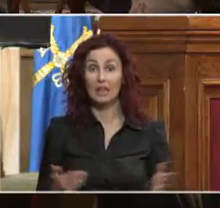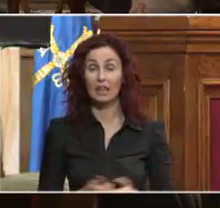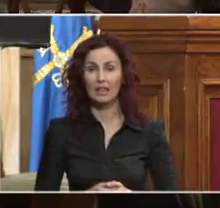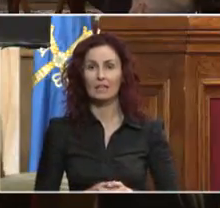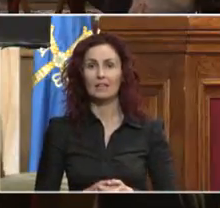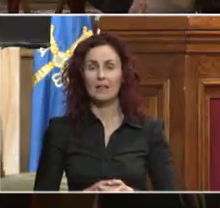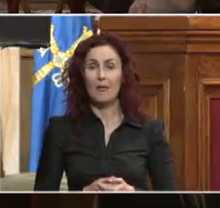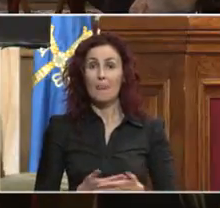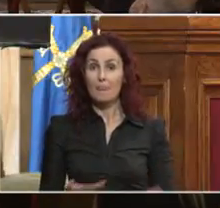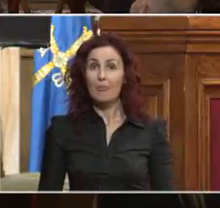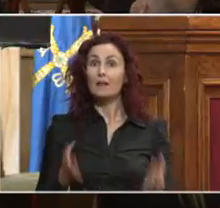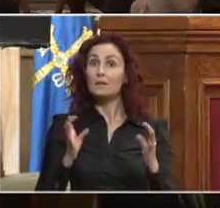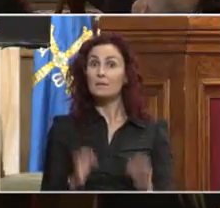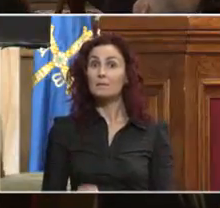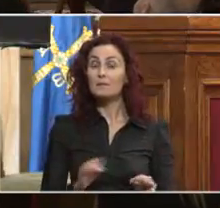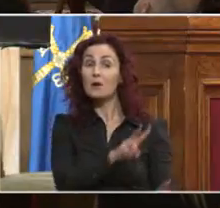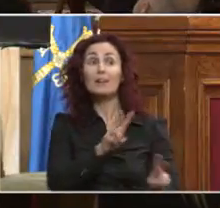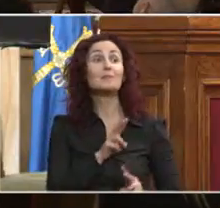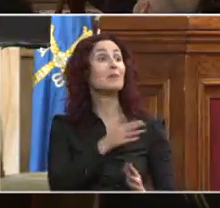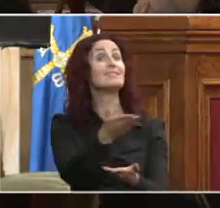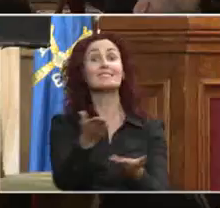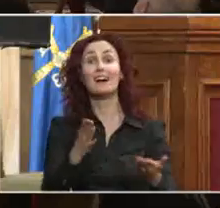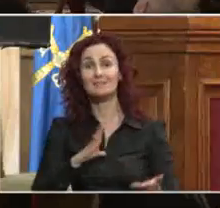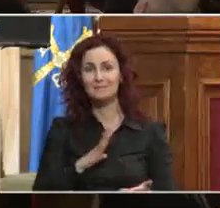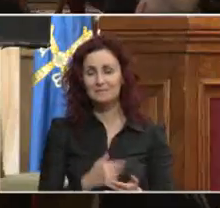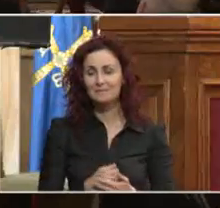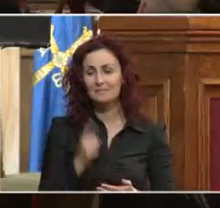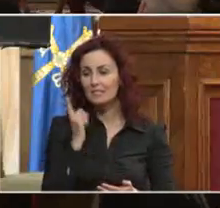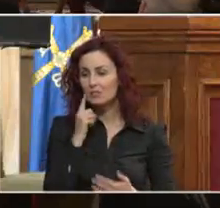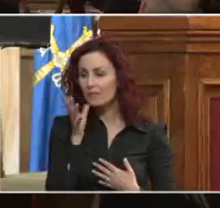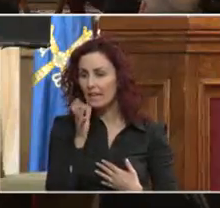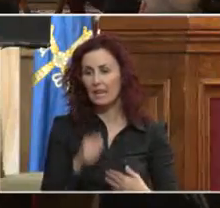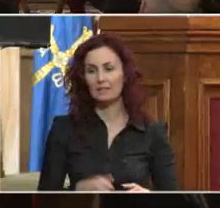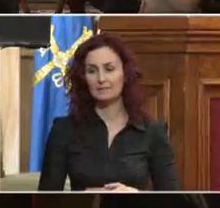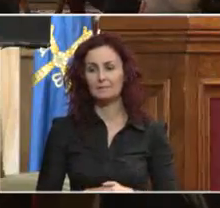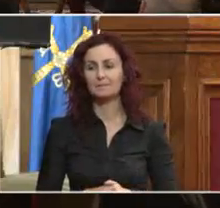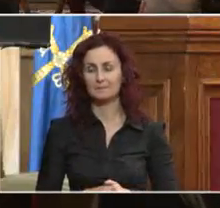Ah, bueno, ahora que alguien conteste. Jorge, vos sos especialista en eso.